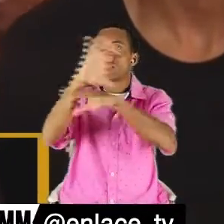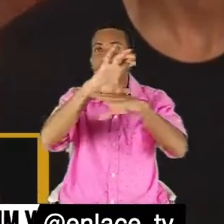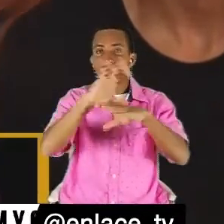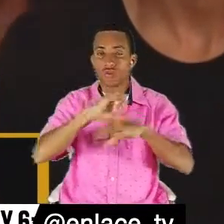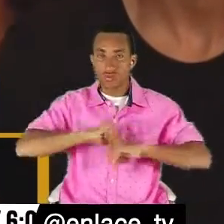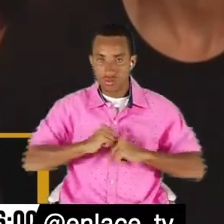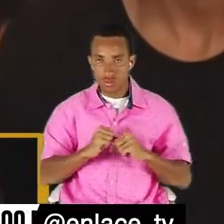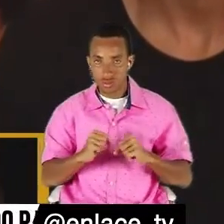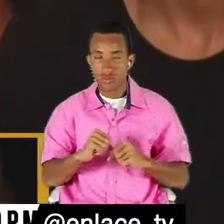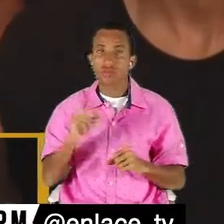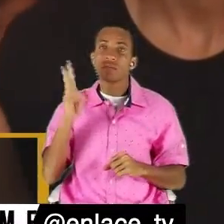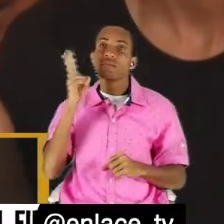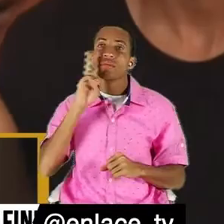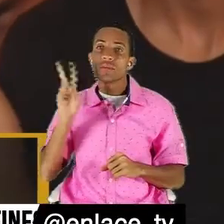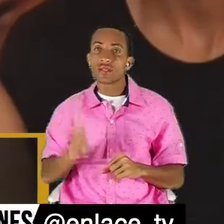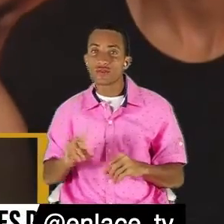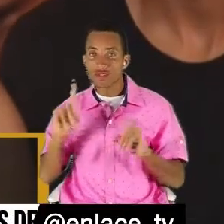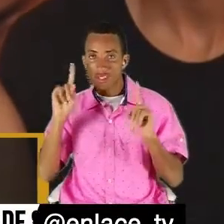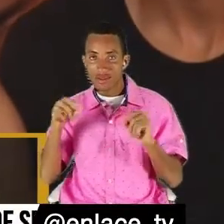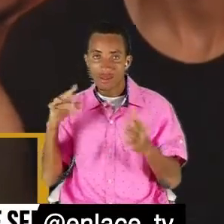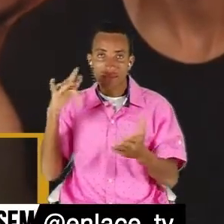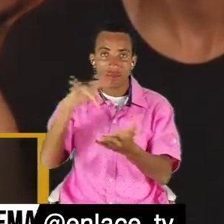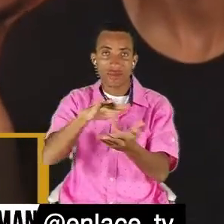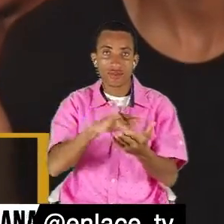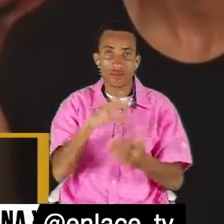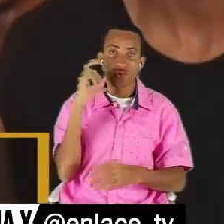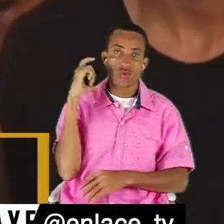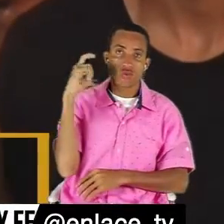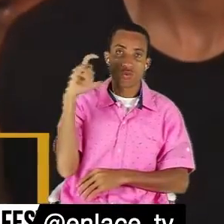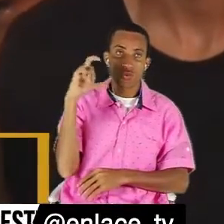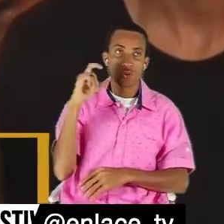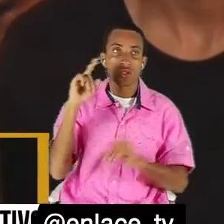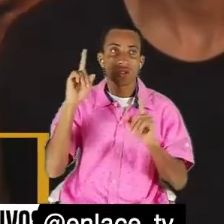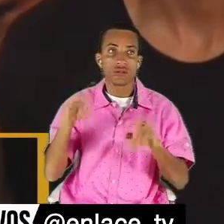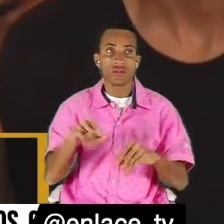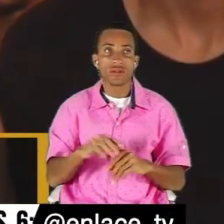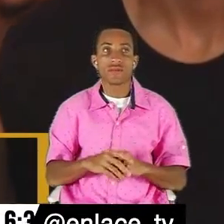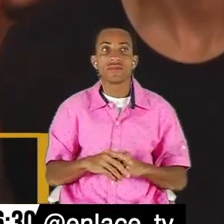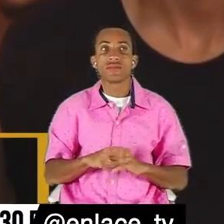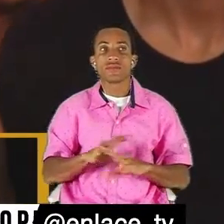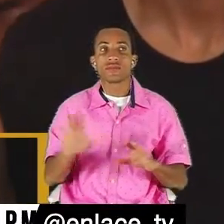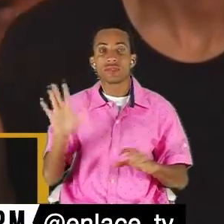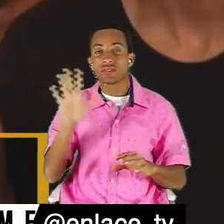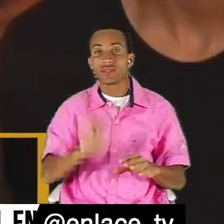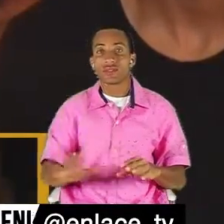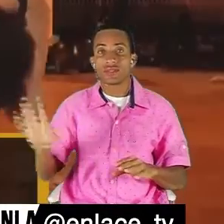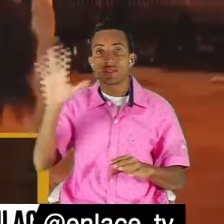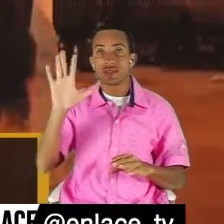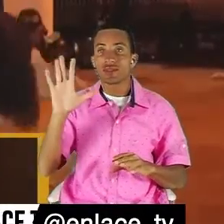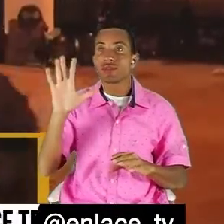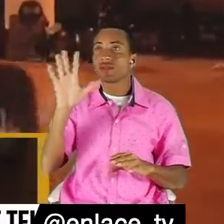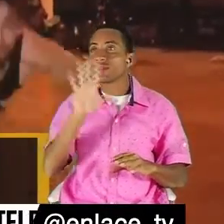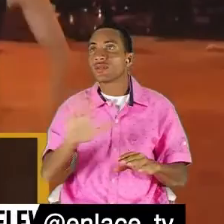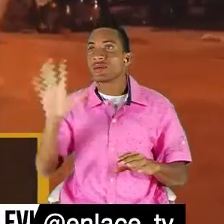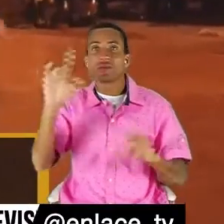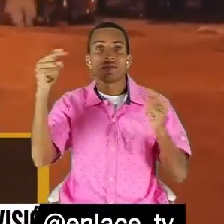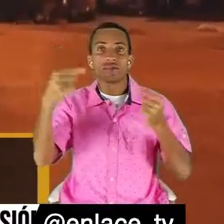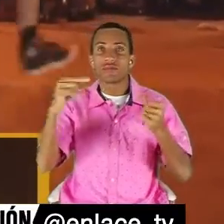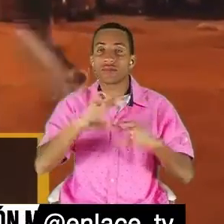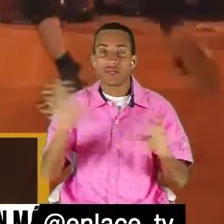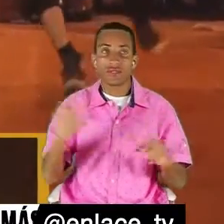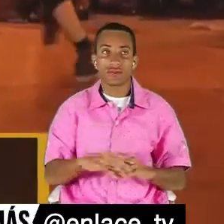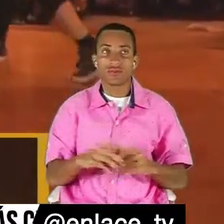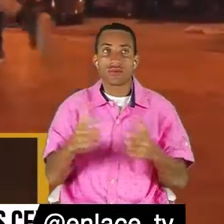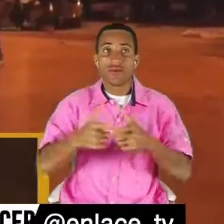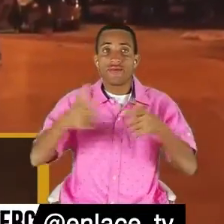de Venezuela, algo de Cúcuta, algo que era supuestamente un departamental, se volvió algo muy grande, era 2 versus 2,